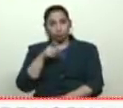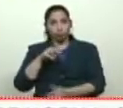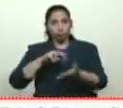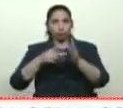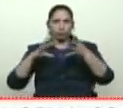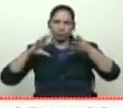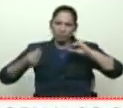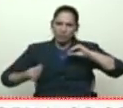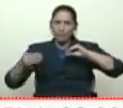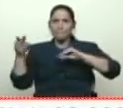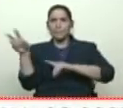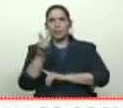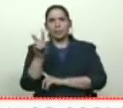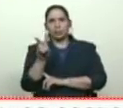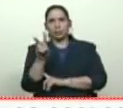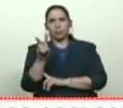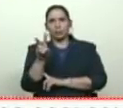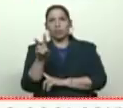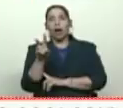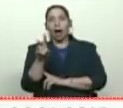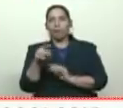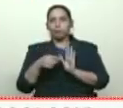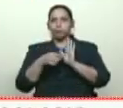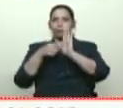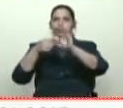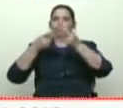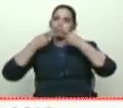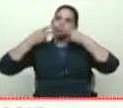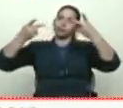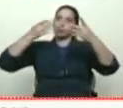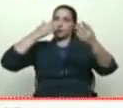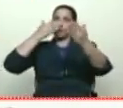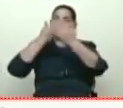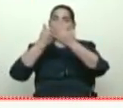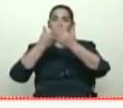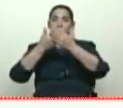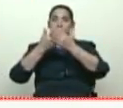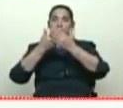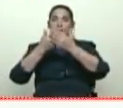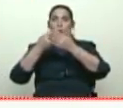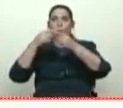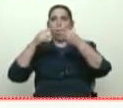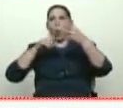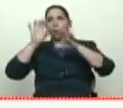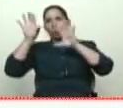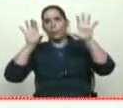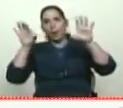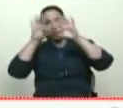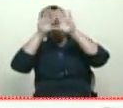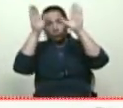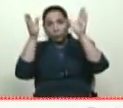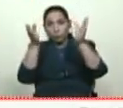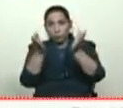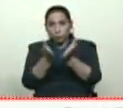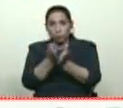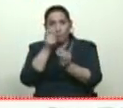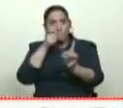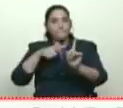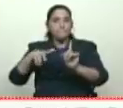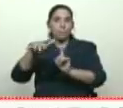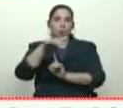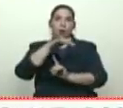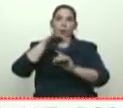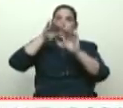convirtió a Venezuela en una referencia frente a los países que en el mundo y los pueblos que en el